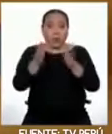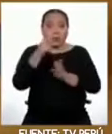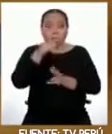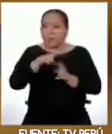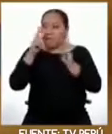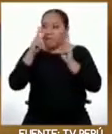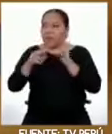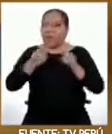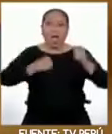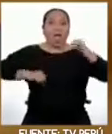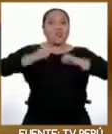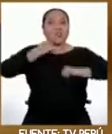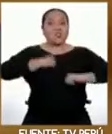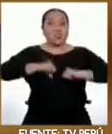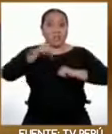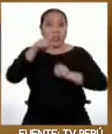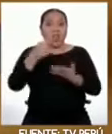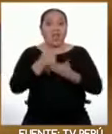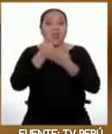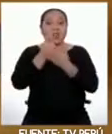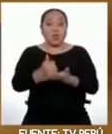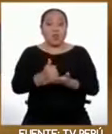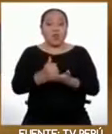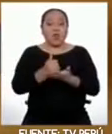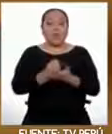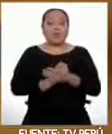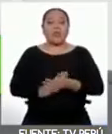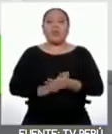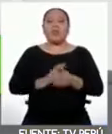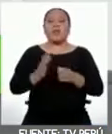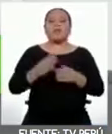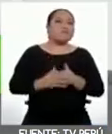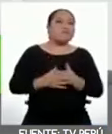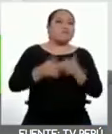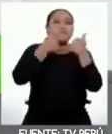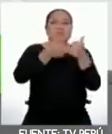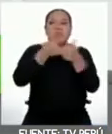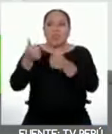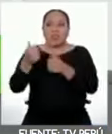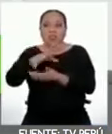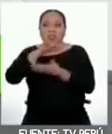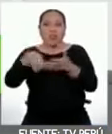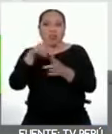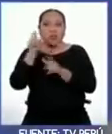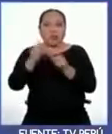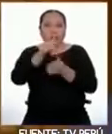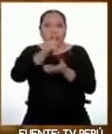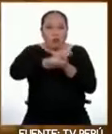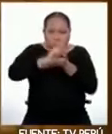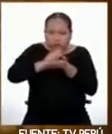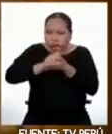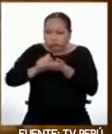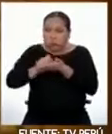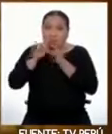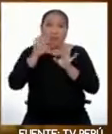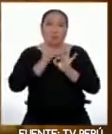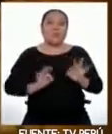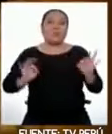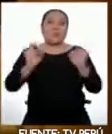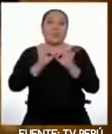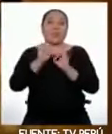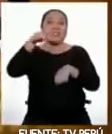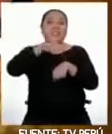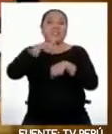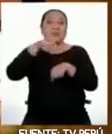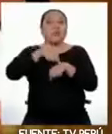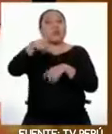identificar acciones que contribuyan al bienestar de todos y todas. Todo lo que anotes será material importante. Este es el momento